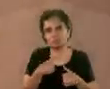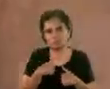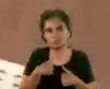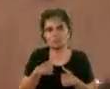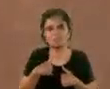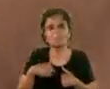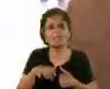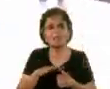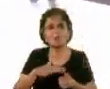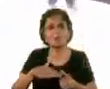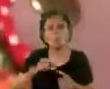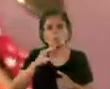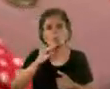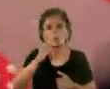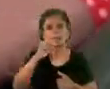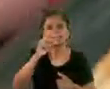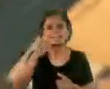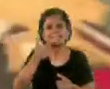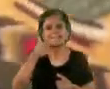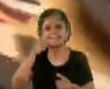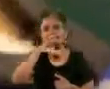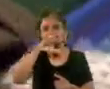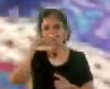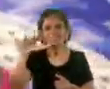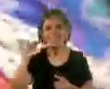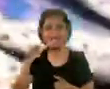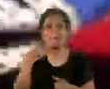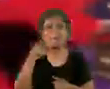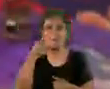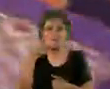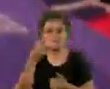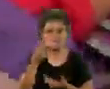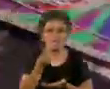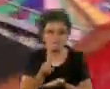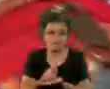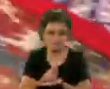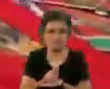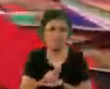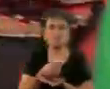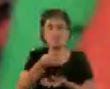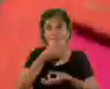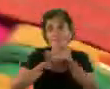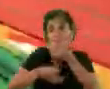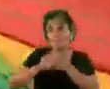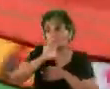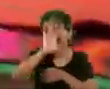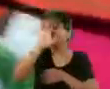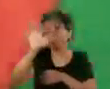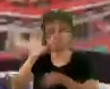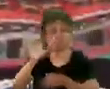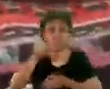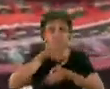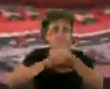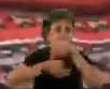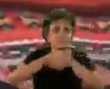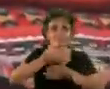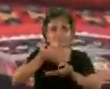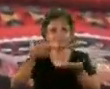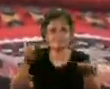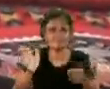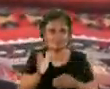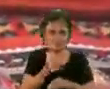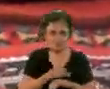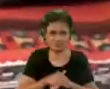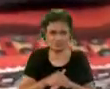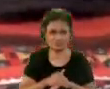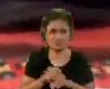vivo cerca de las chacras, en el campo, y mando mis productos para todo el país. ¿Qué te parecen estas jornadas productivas para mostrar lo